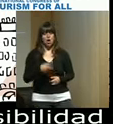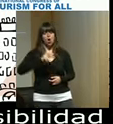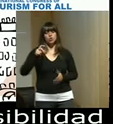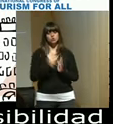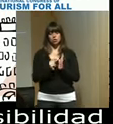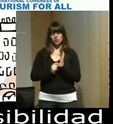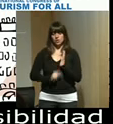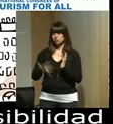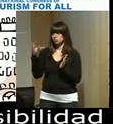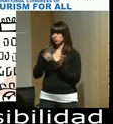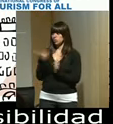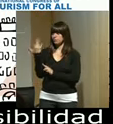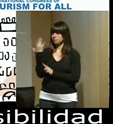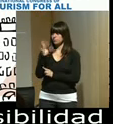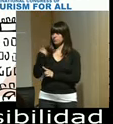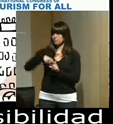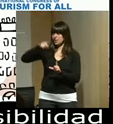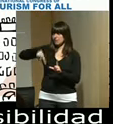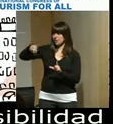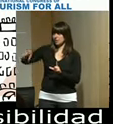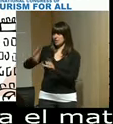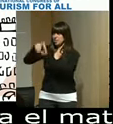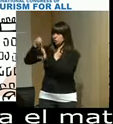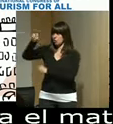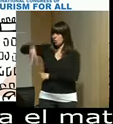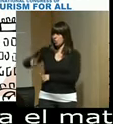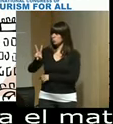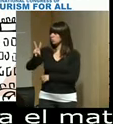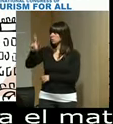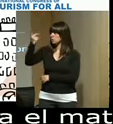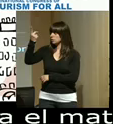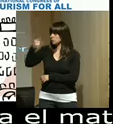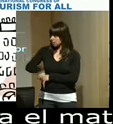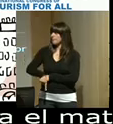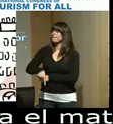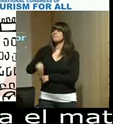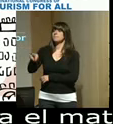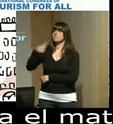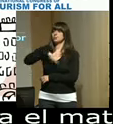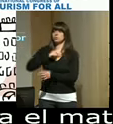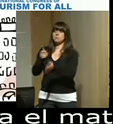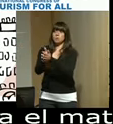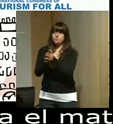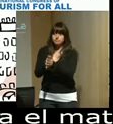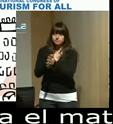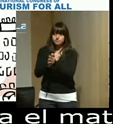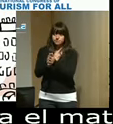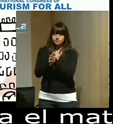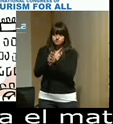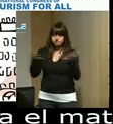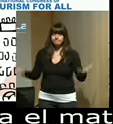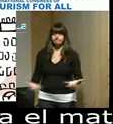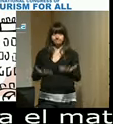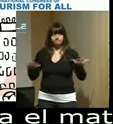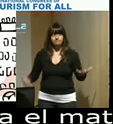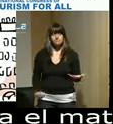vienen reflejados de estadísticas de la ONU, que también pues, nos han de motivar por supuesto a las entidades,